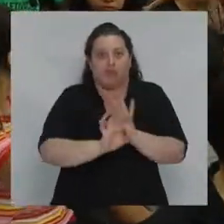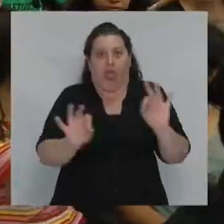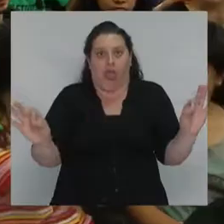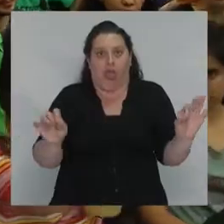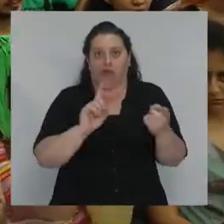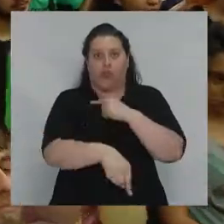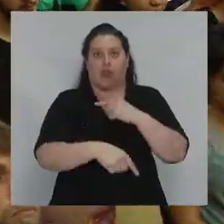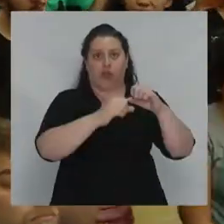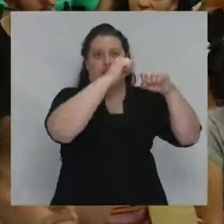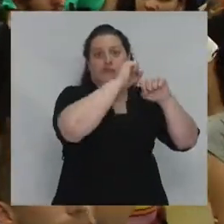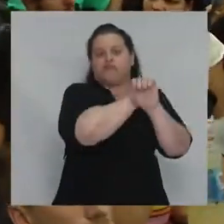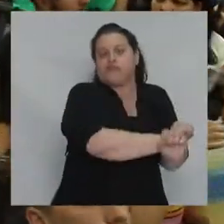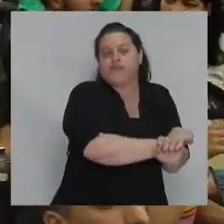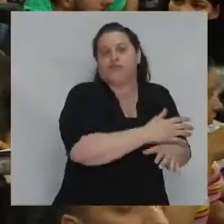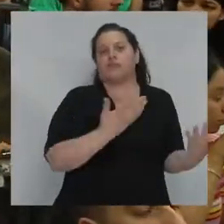fiscal.